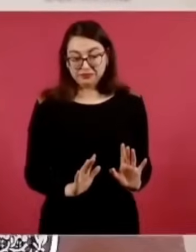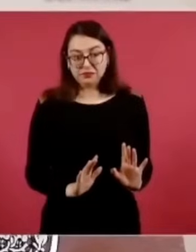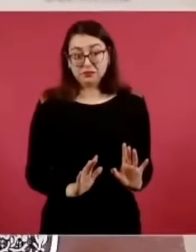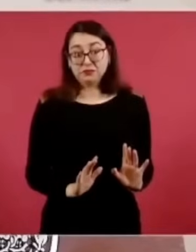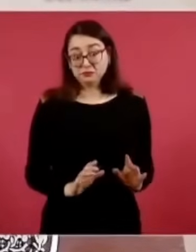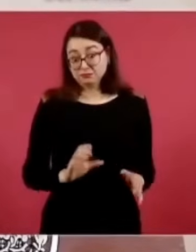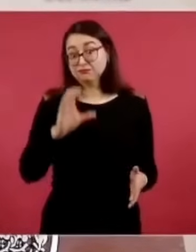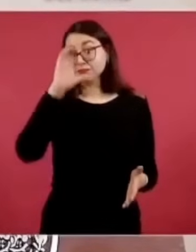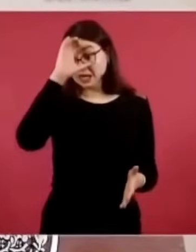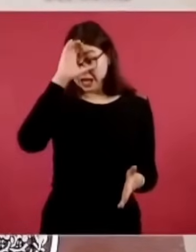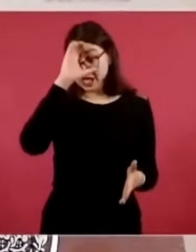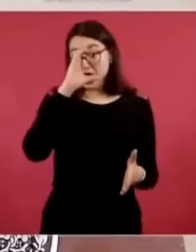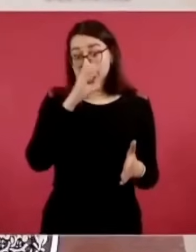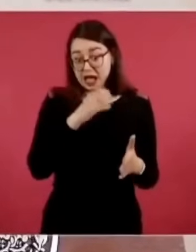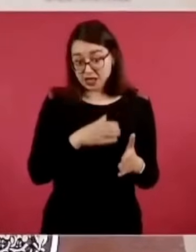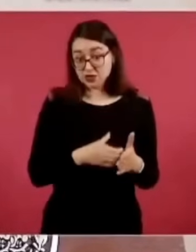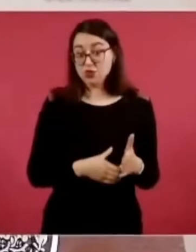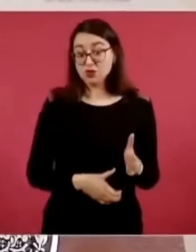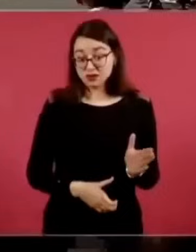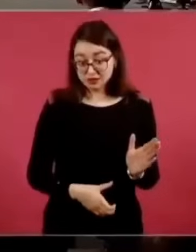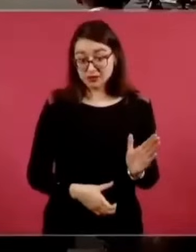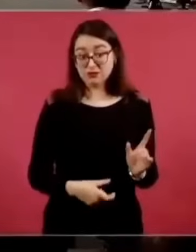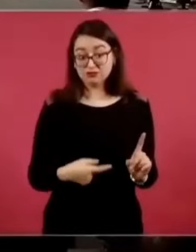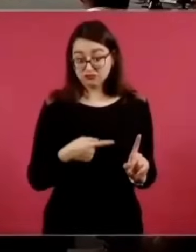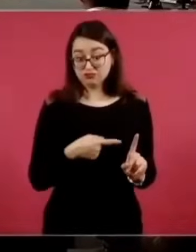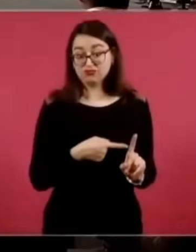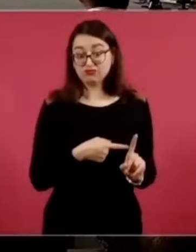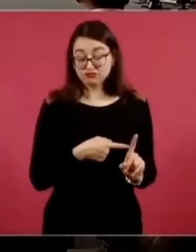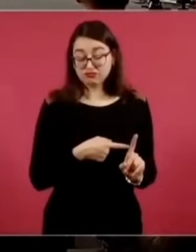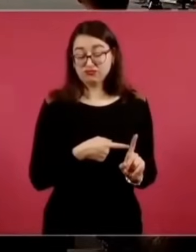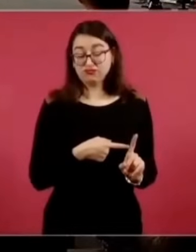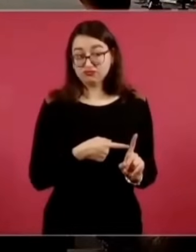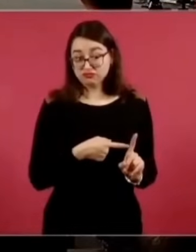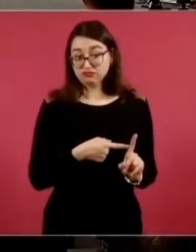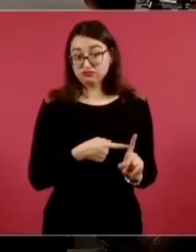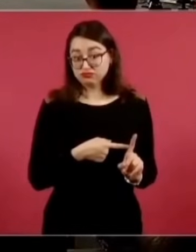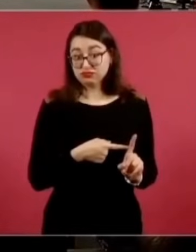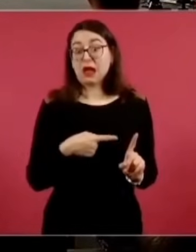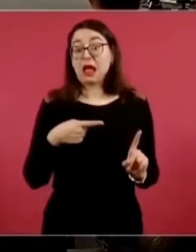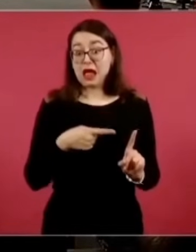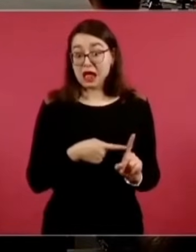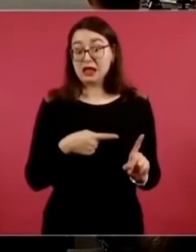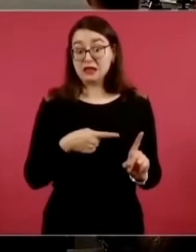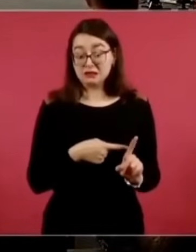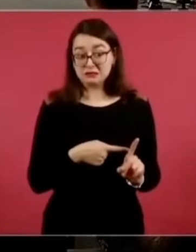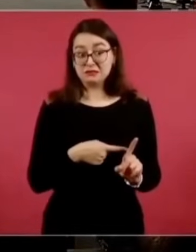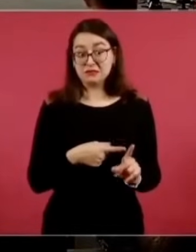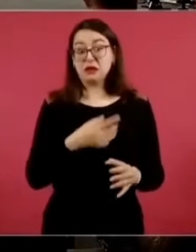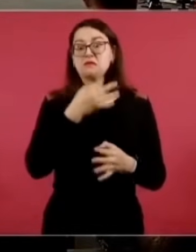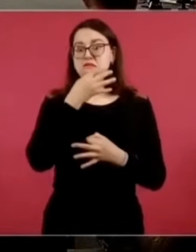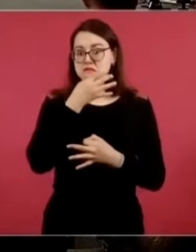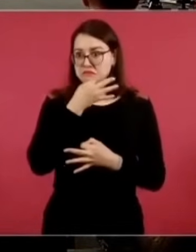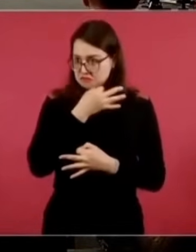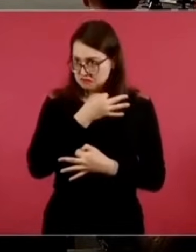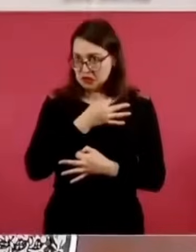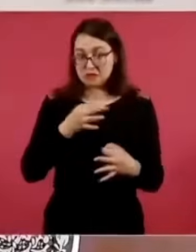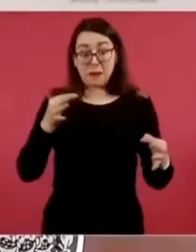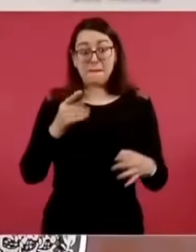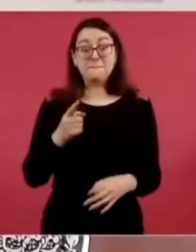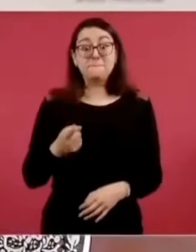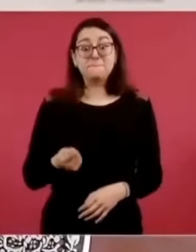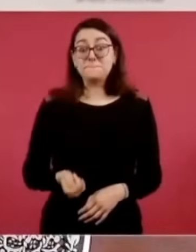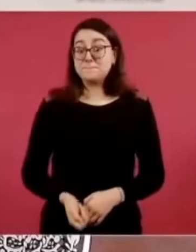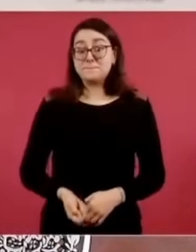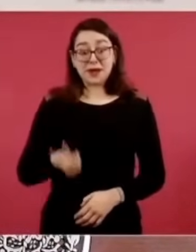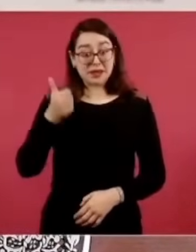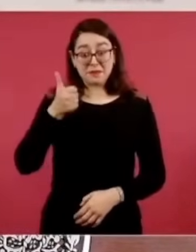Católico. Soy creyente. El primer presidente que se manifiesta en esos